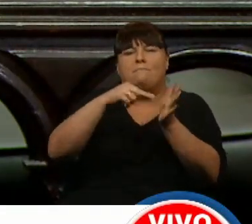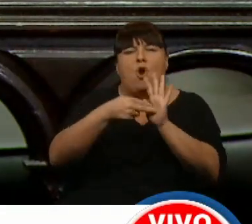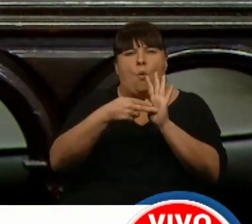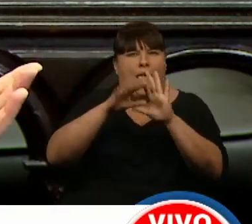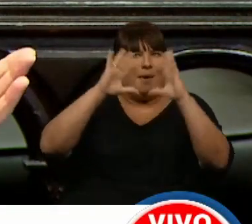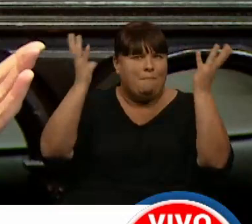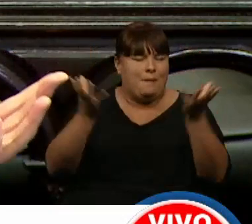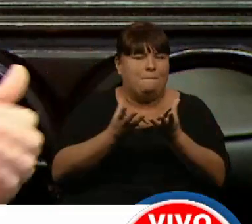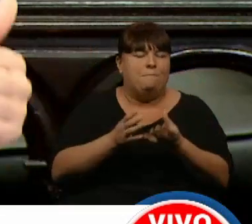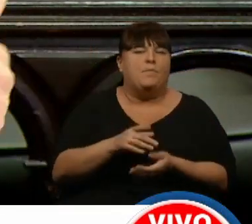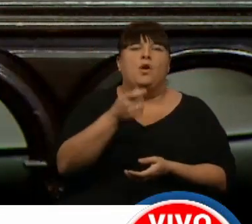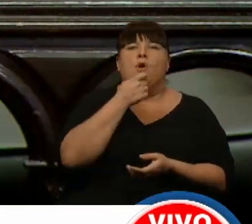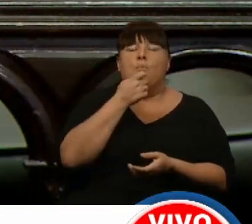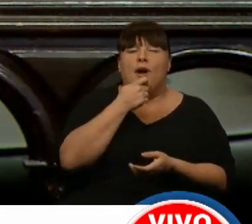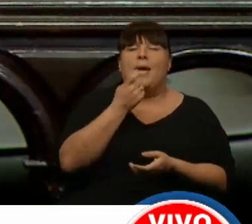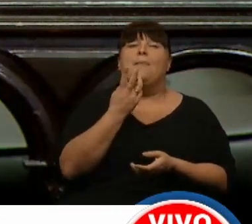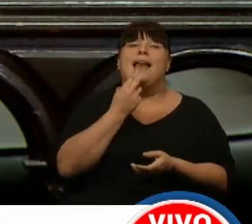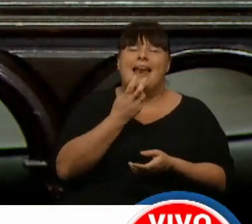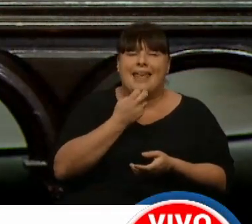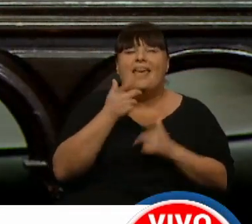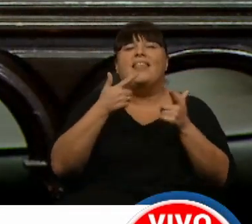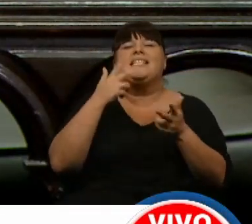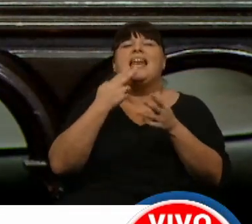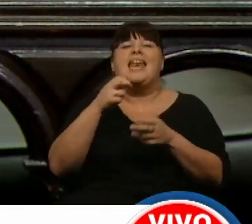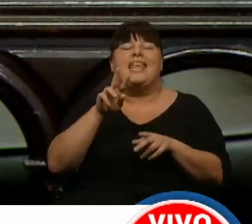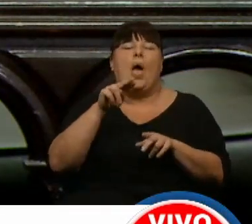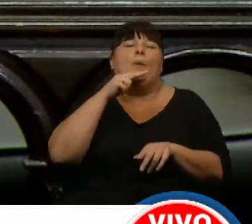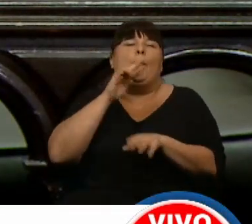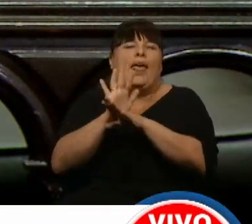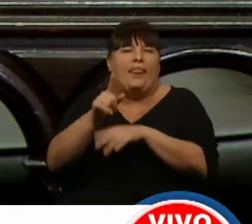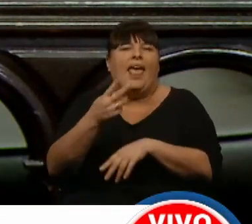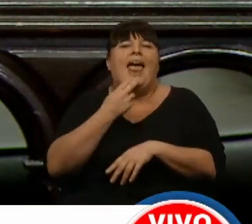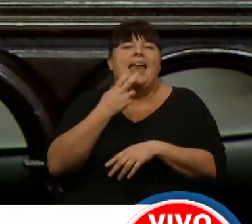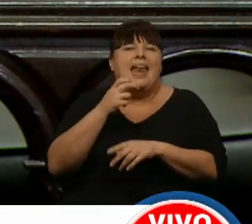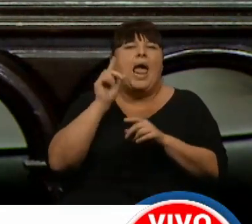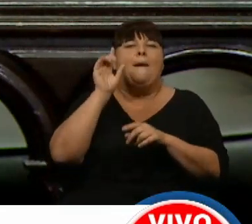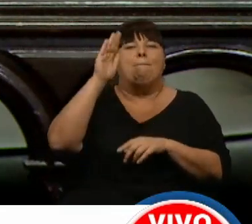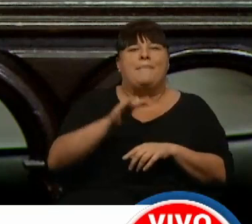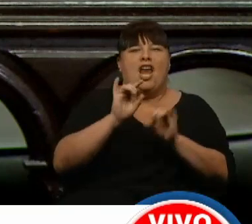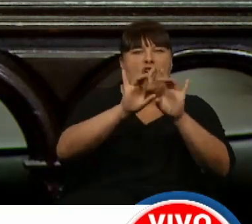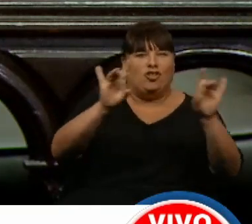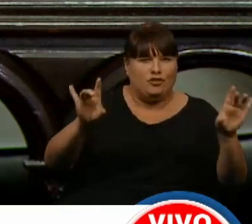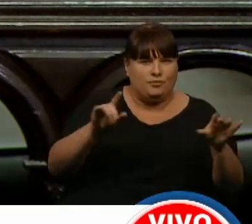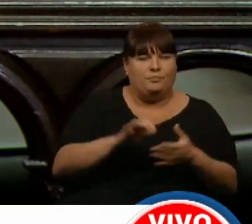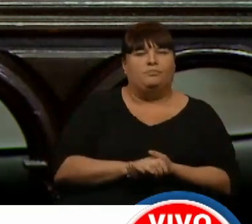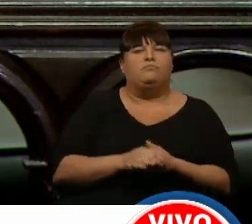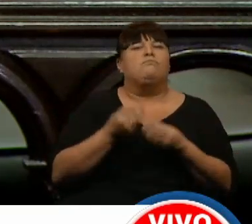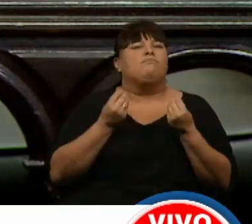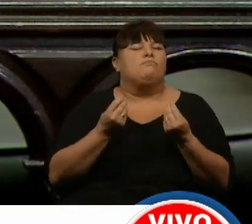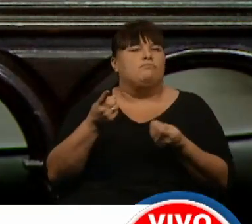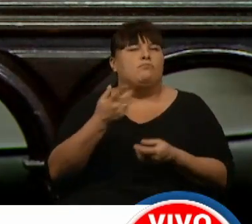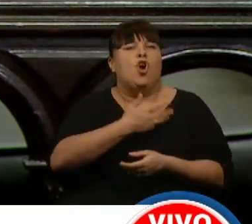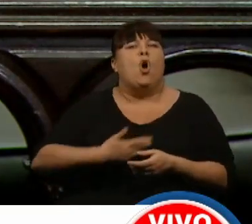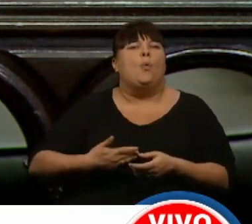problemática global. Miren, por ejemplo, en energía, se hablaba de energías verdes, energías con bajas emisiones de carbono. ¿Qué hizo